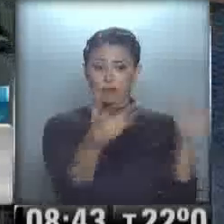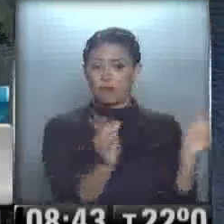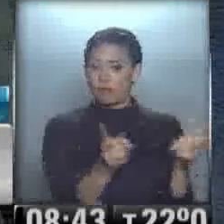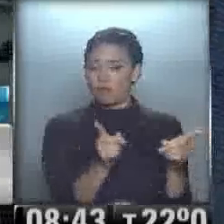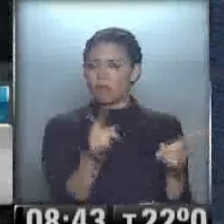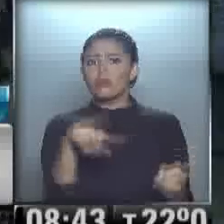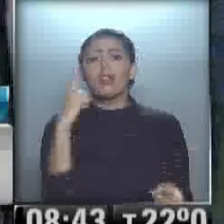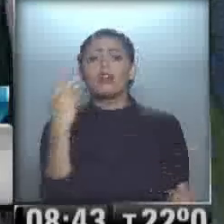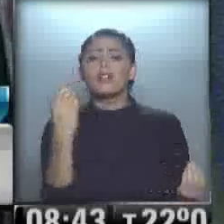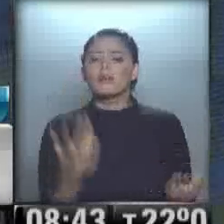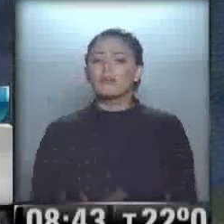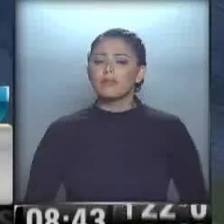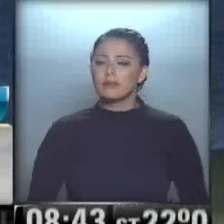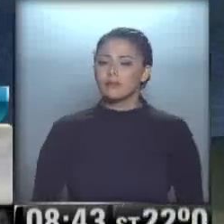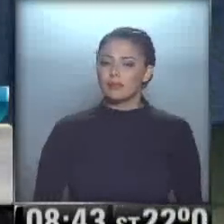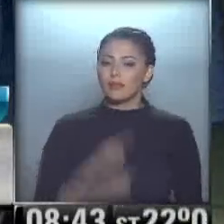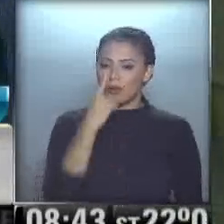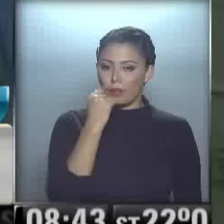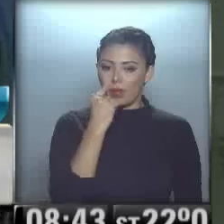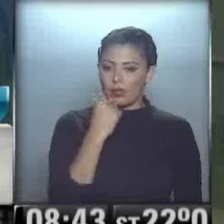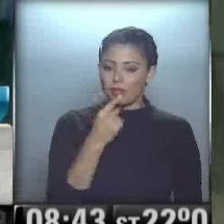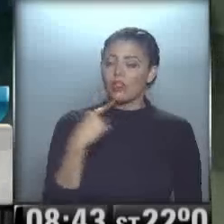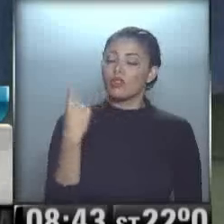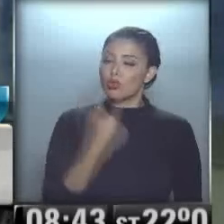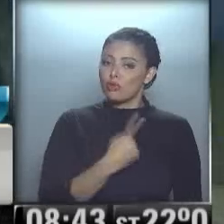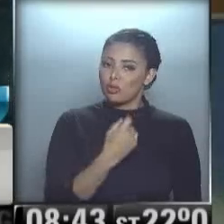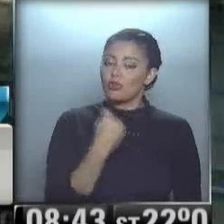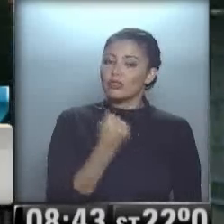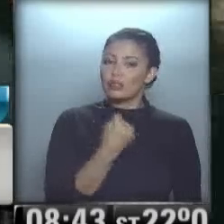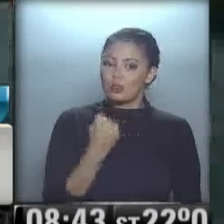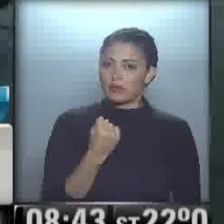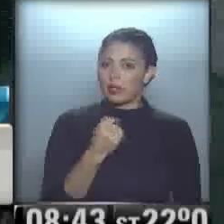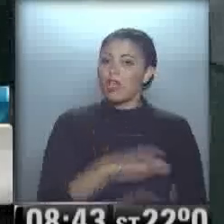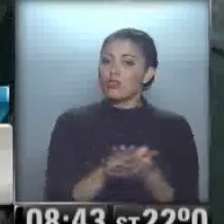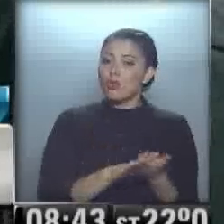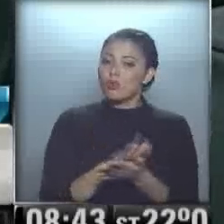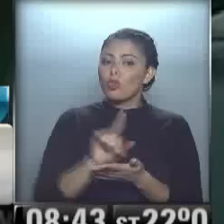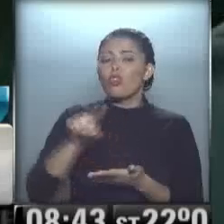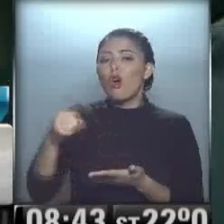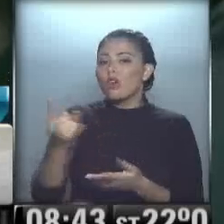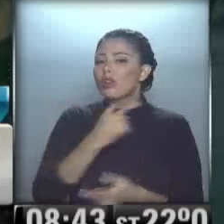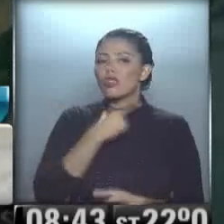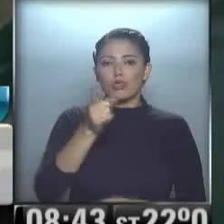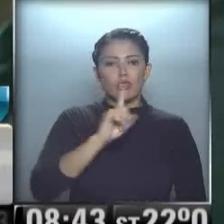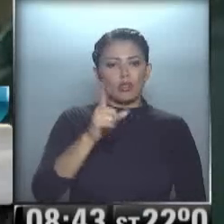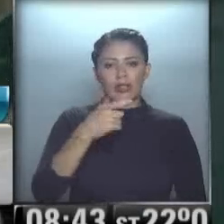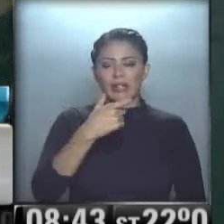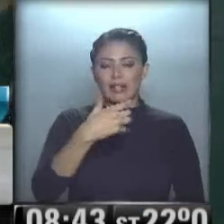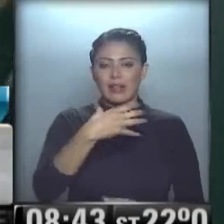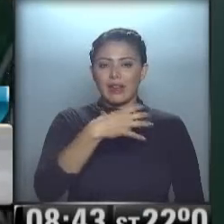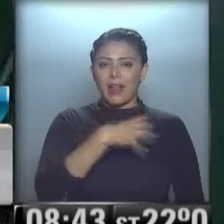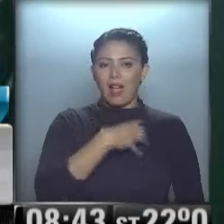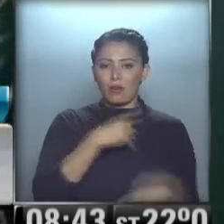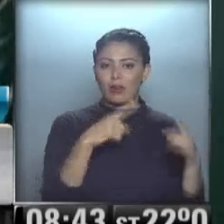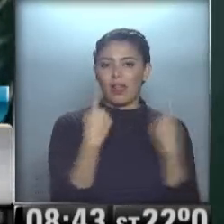continúa qué es lo que van a hacer Bueno nosotros nuestra intención es que la solución sea otra no sea estos containers estos containers nos